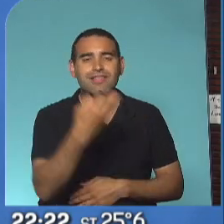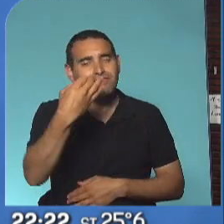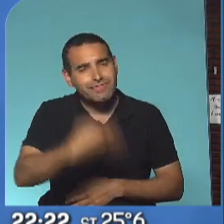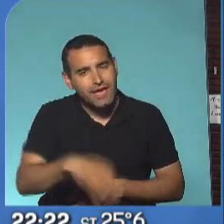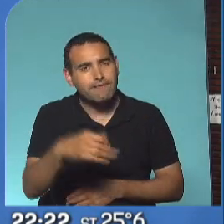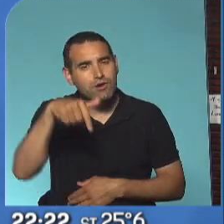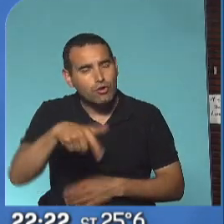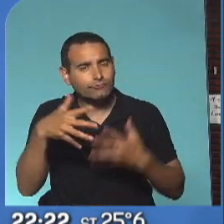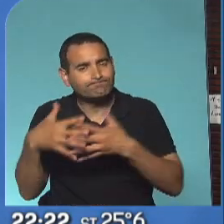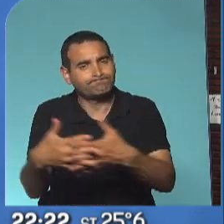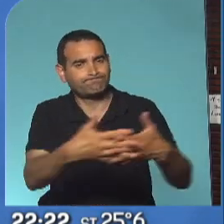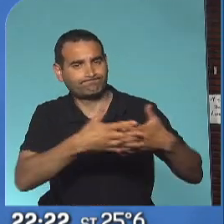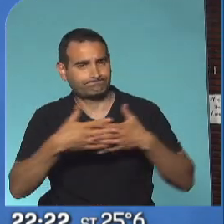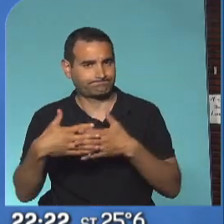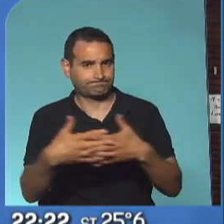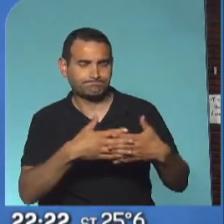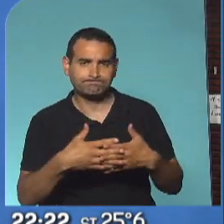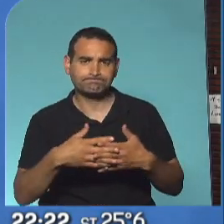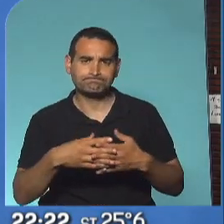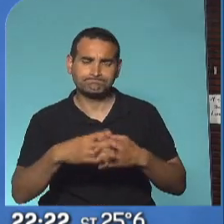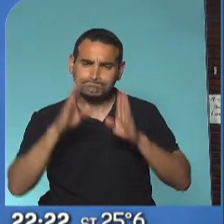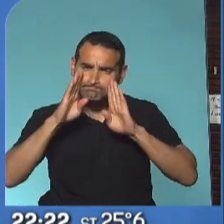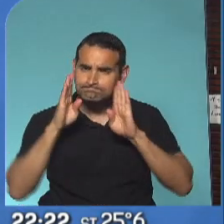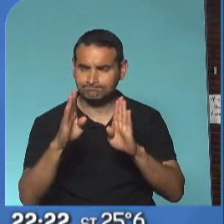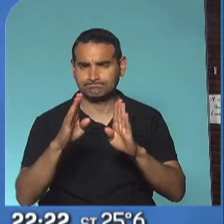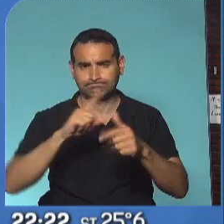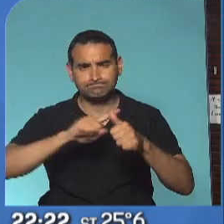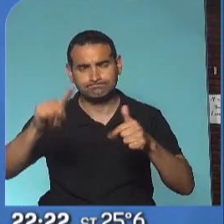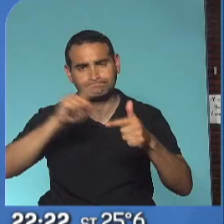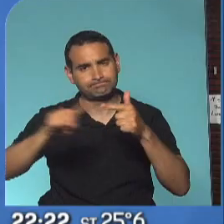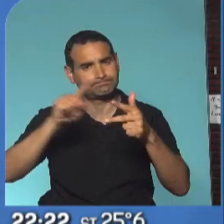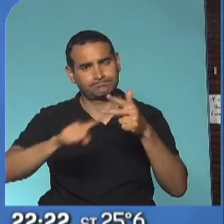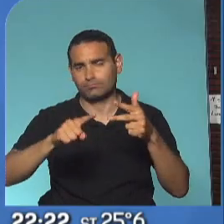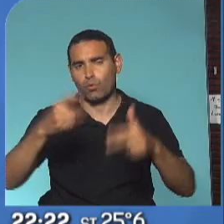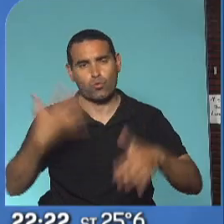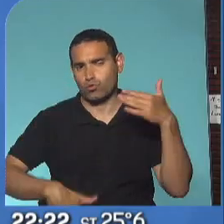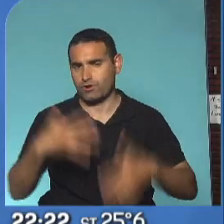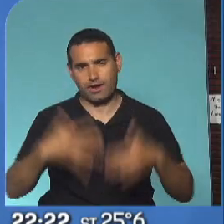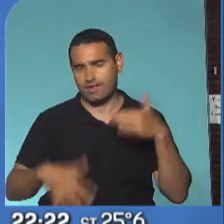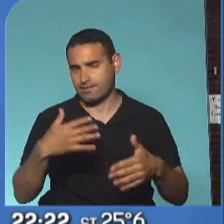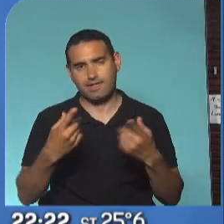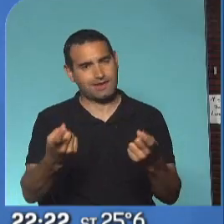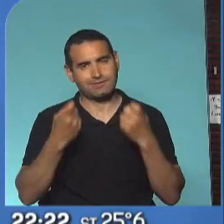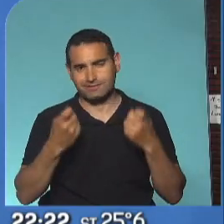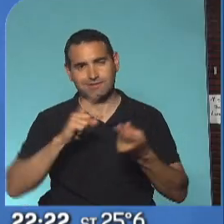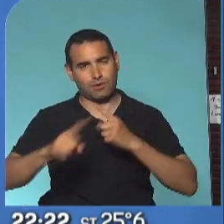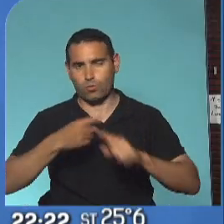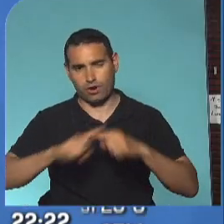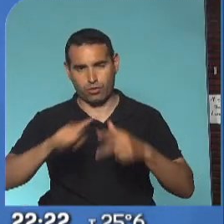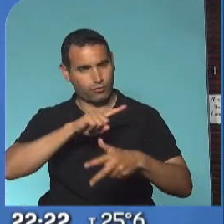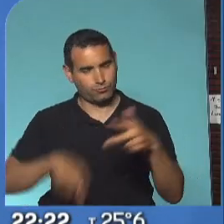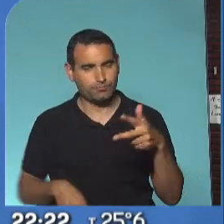hoy día unirnos en torno a 3 grandes, urgentes y necesarios acuerdos